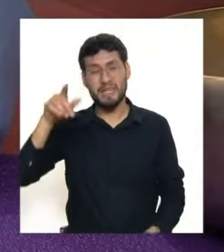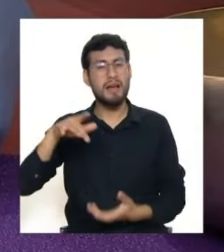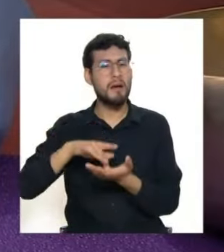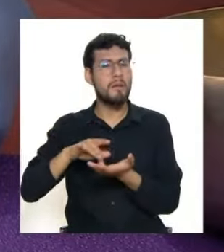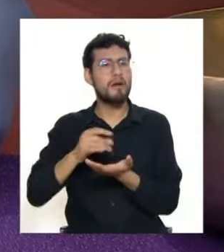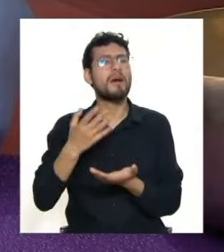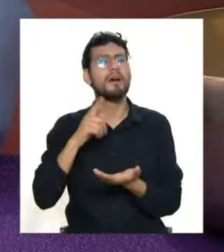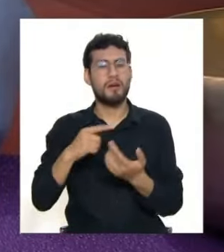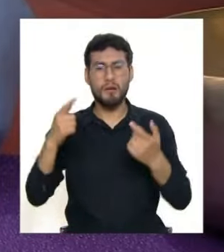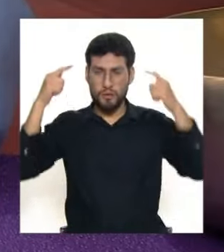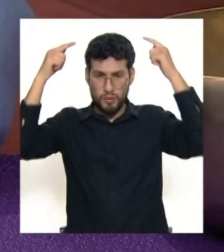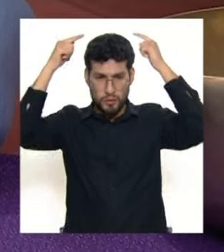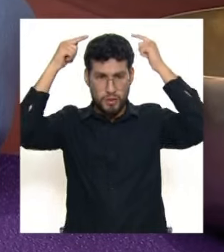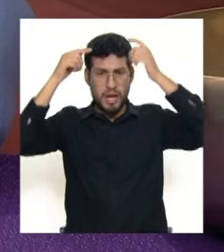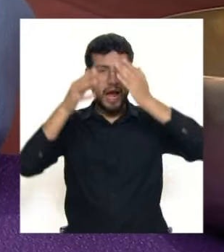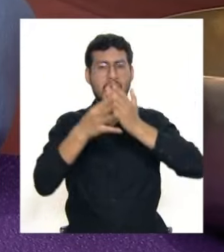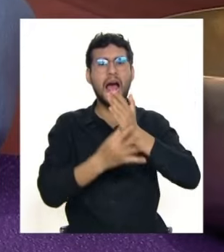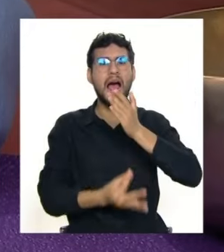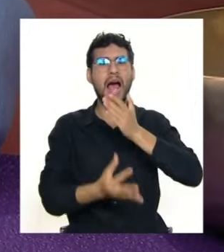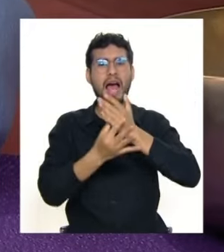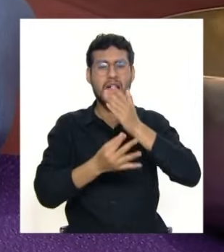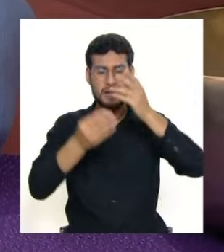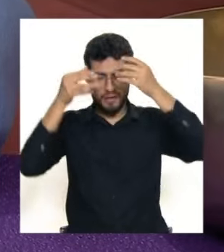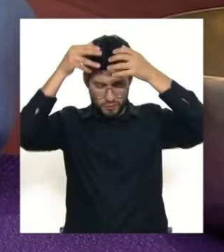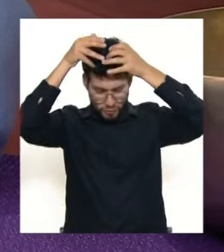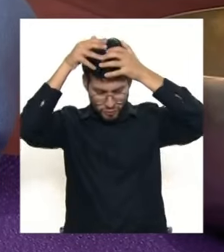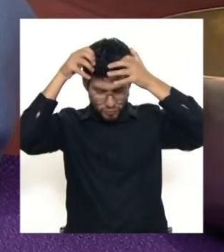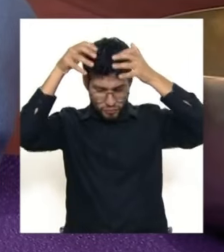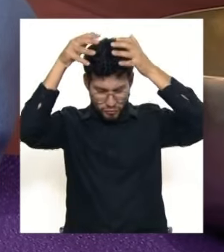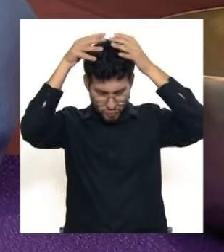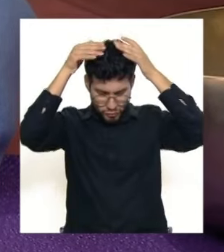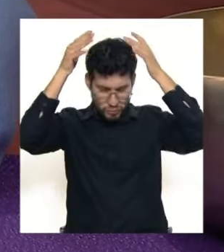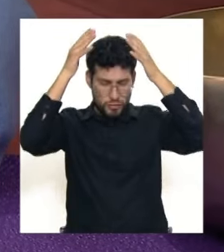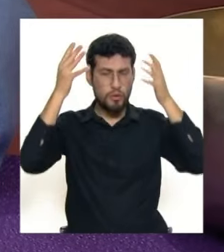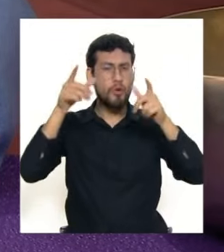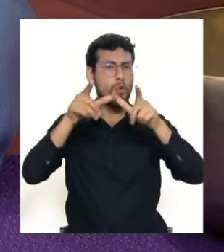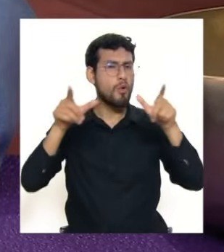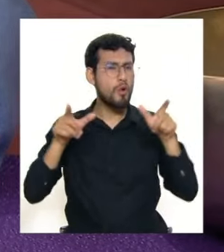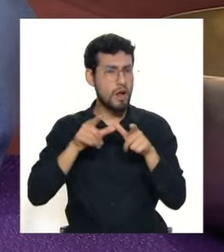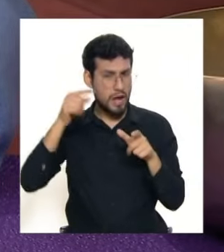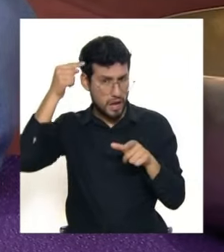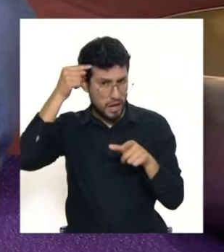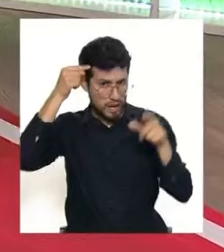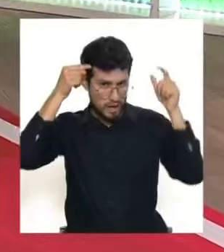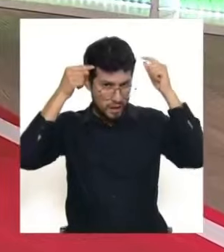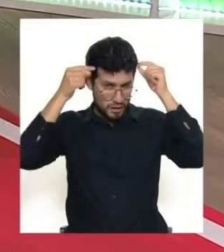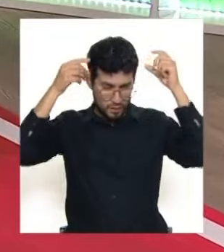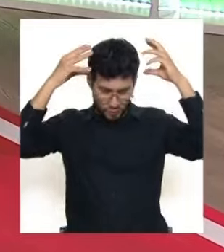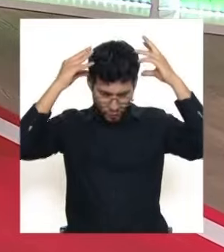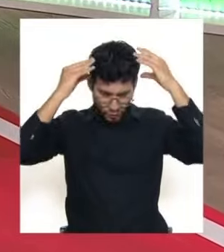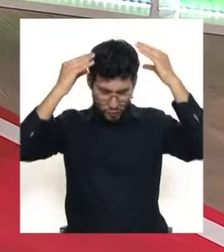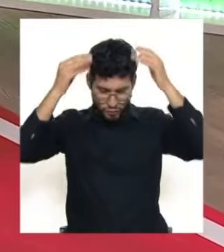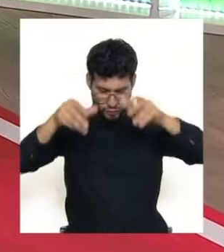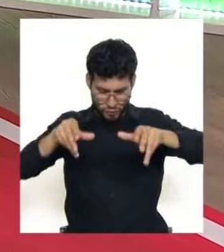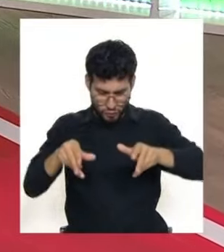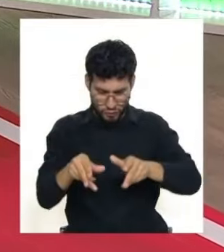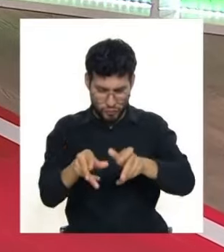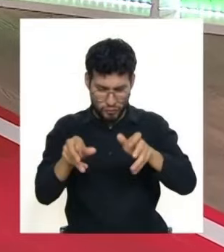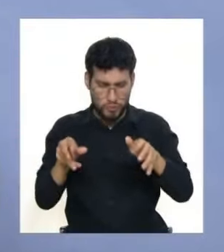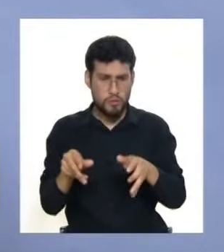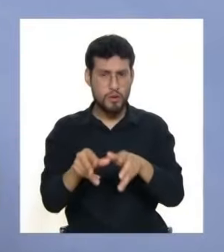enseña a hacer un masaje con aceites, ¿no? Hay ciertos puntos de presión y uno va presionando, se